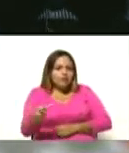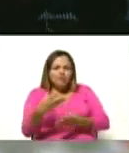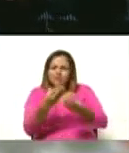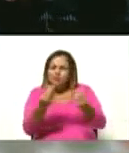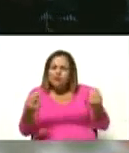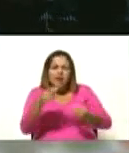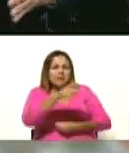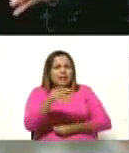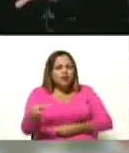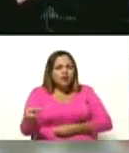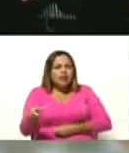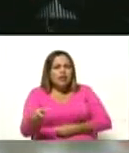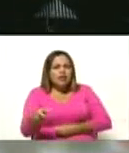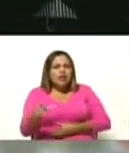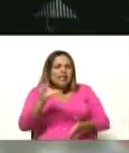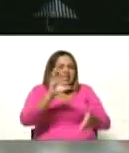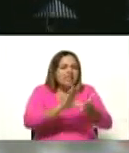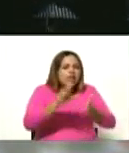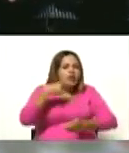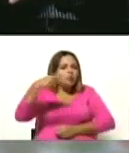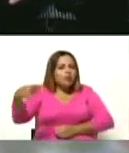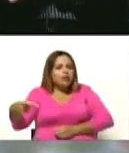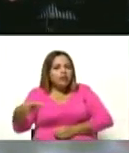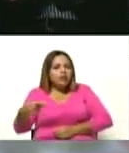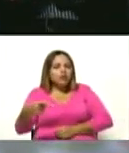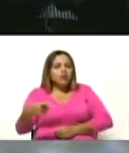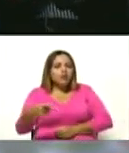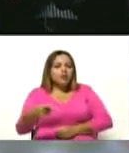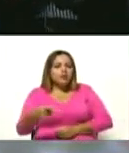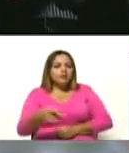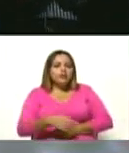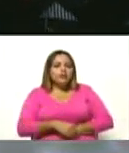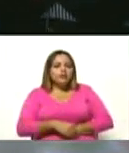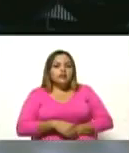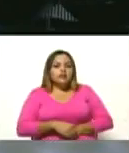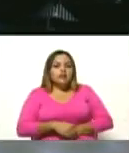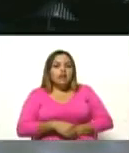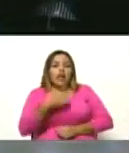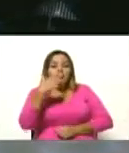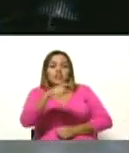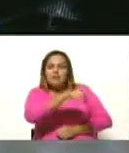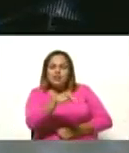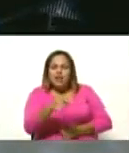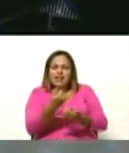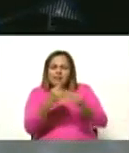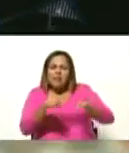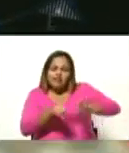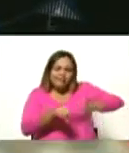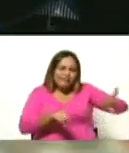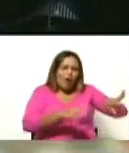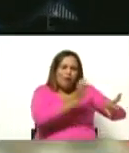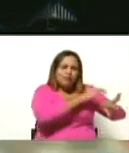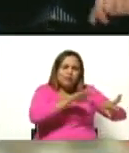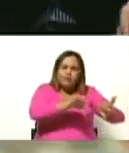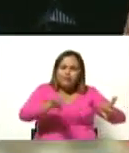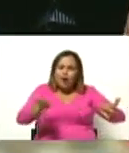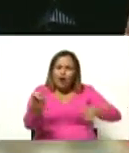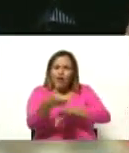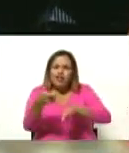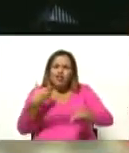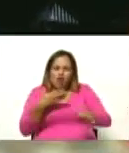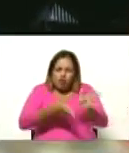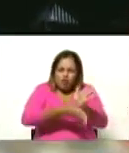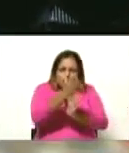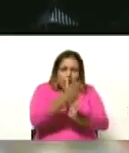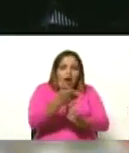mucha gente, sobre todo en el centro político, en el sector que se autodefine como independiente, tiene una valoración positiva,